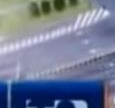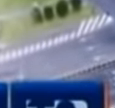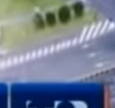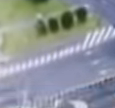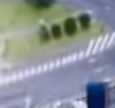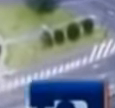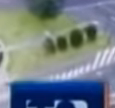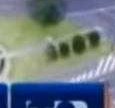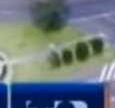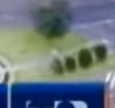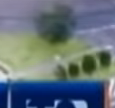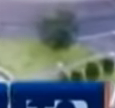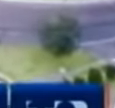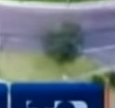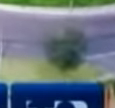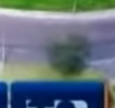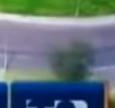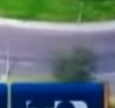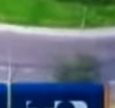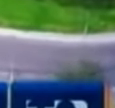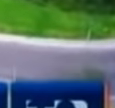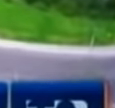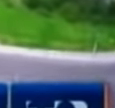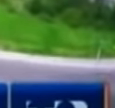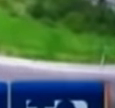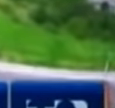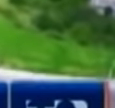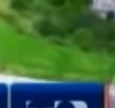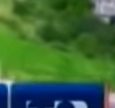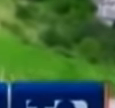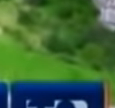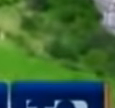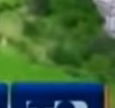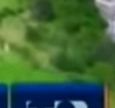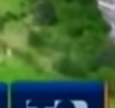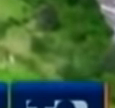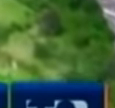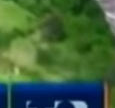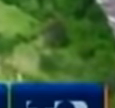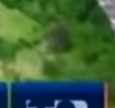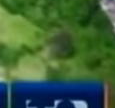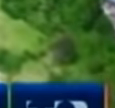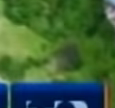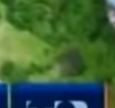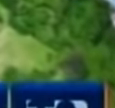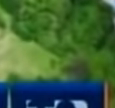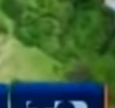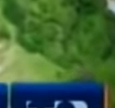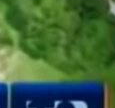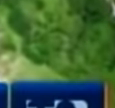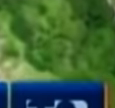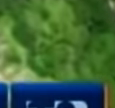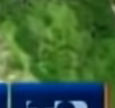mañana con 30 minutos en sentido sur-norte por la avenida Velasco Ibarra. Quito actualmente tiene una temperatura de 9